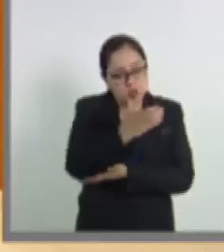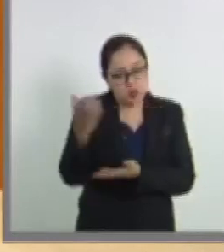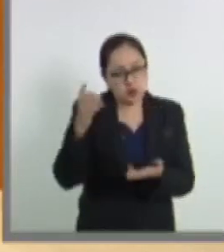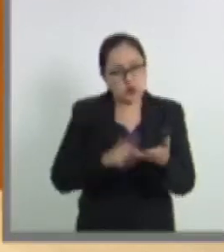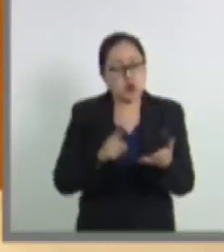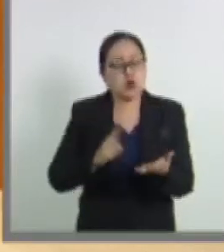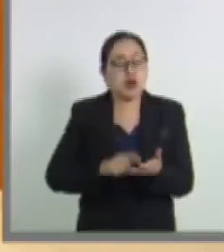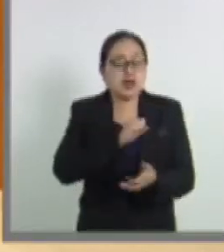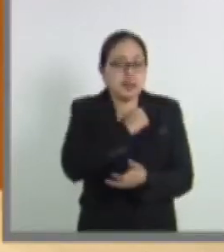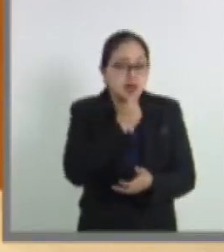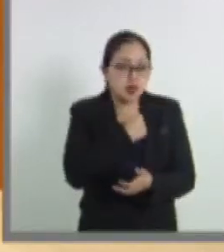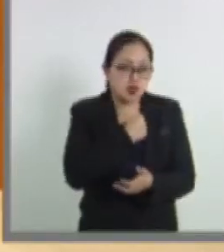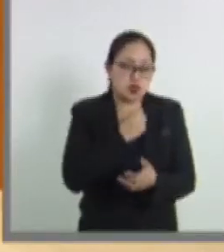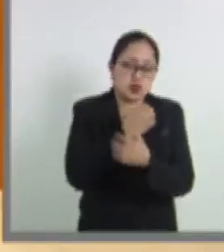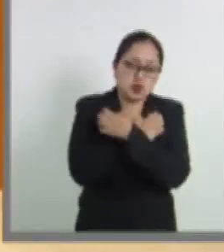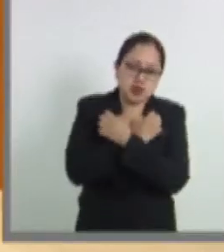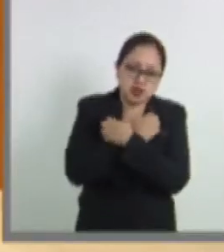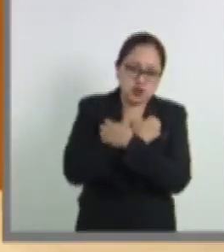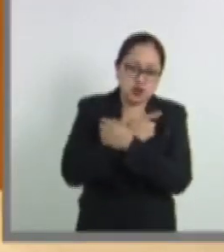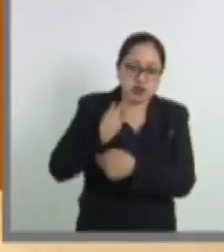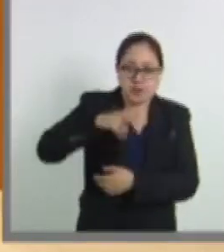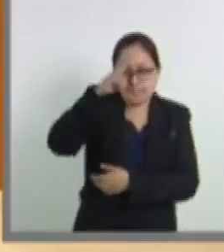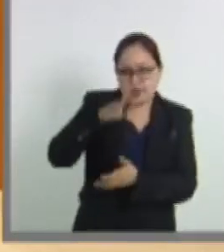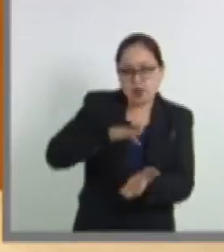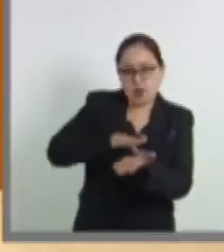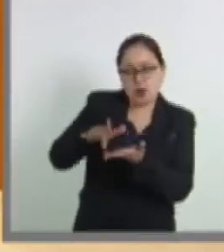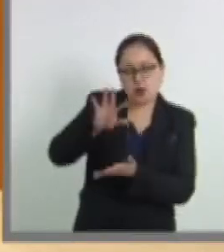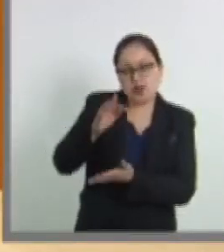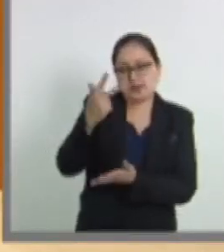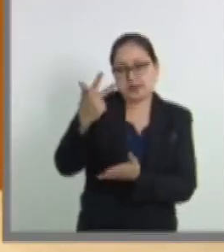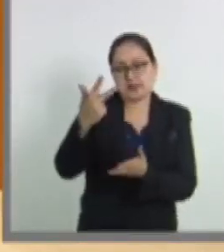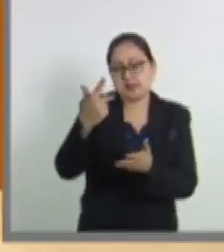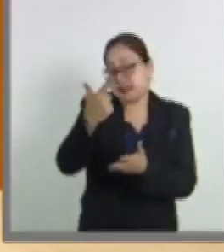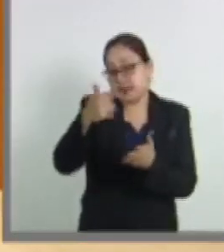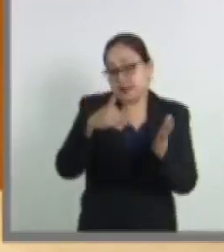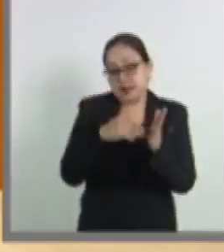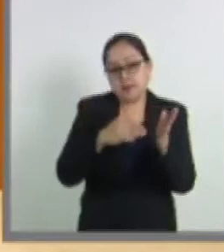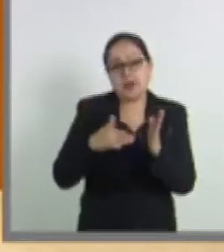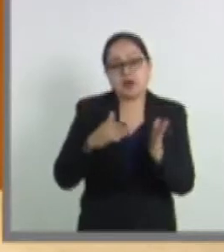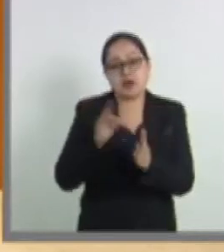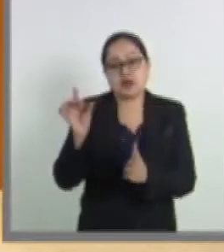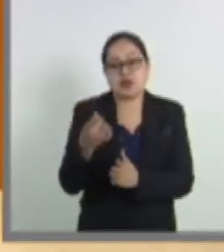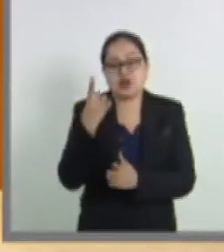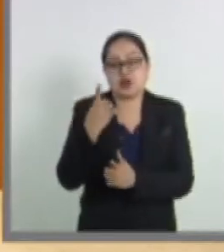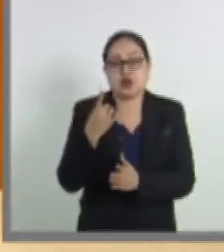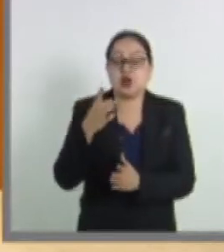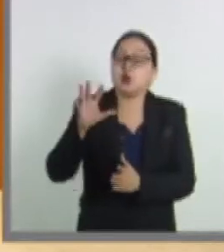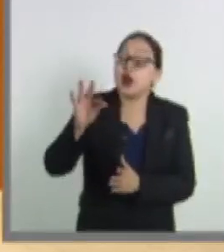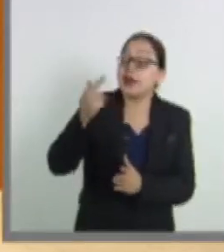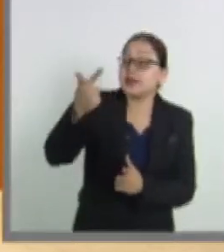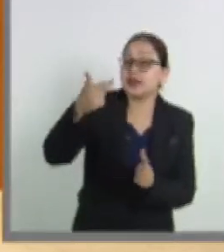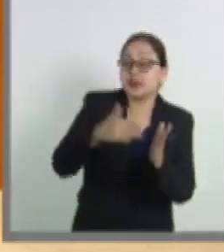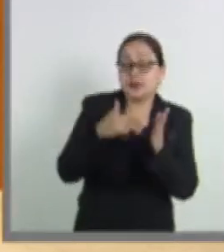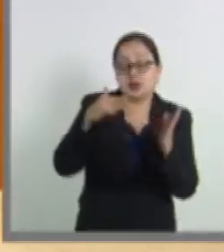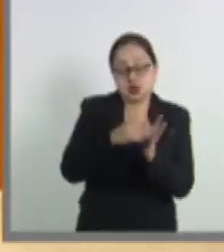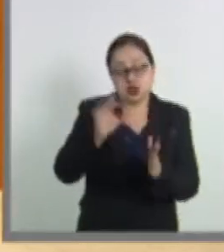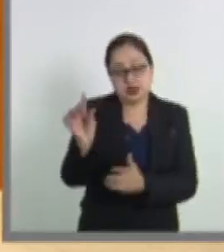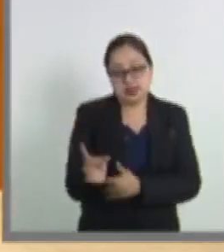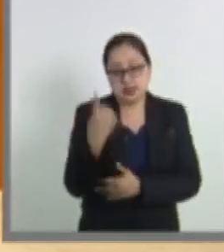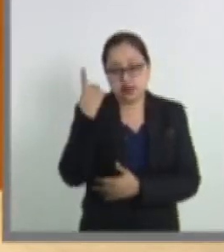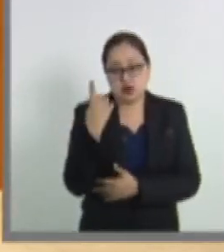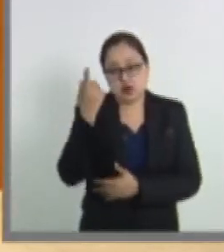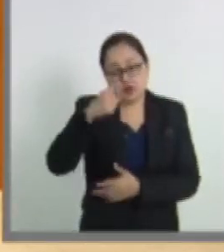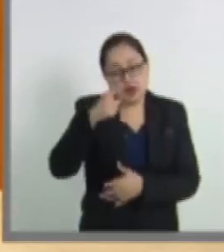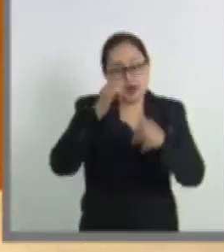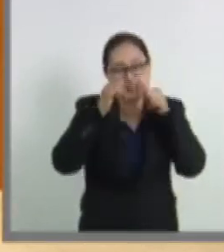democrático. México aportó 47 mil millones de dólares para atender la emergencia, 47 millones de dólares, perdón, para atender la